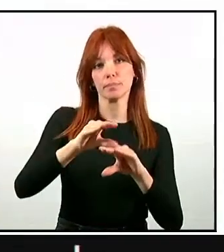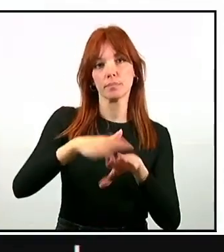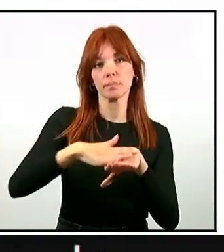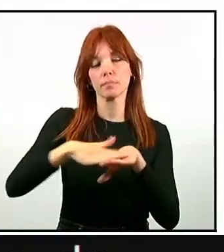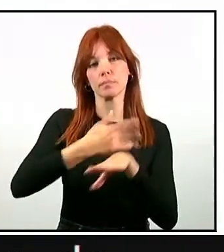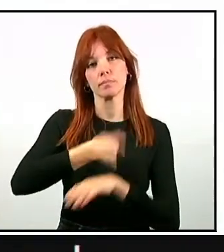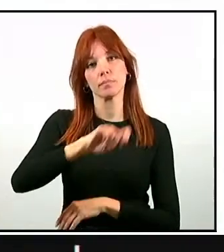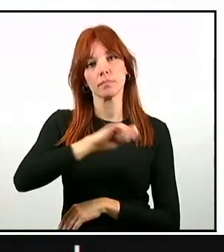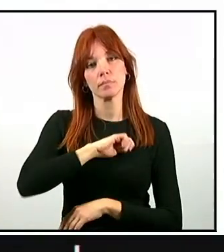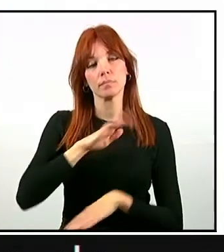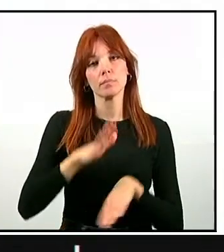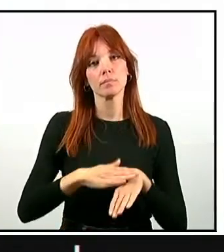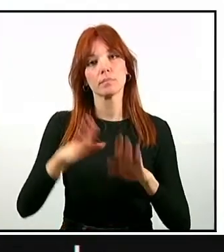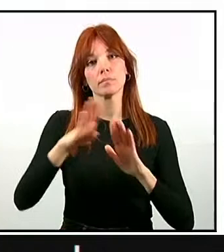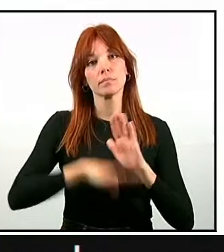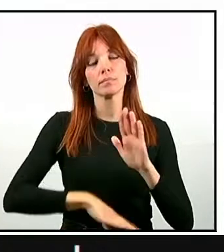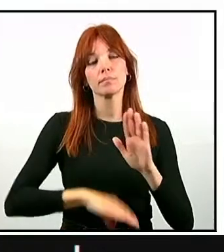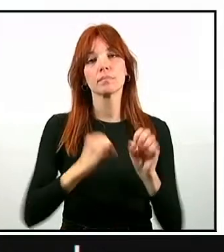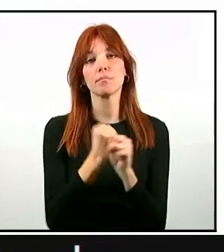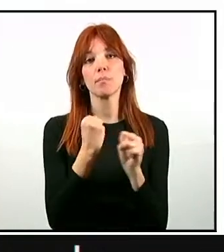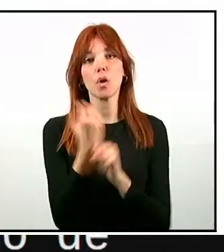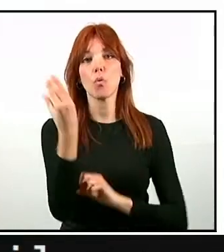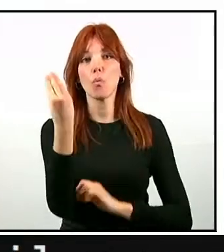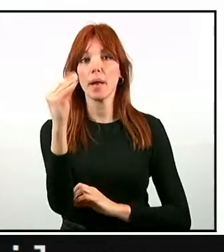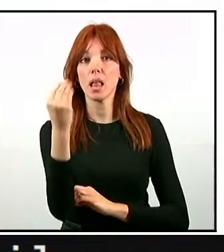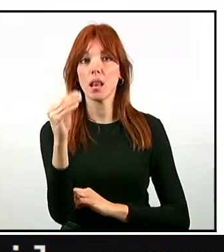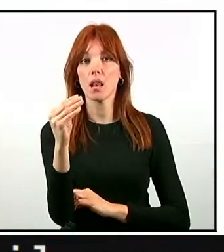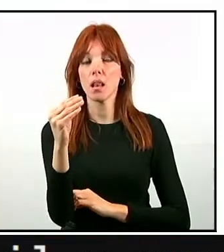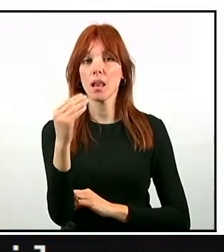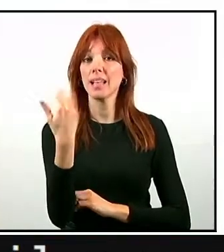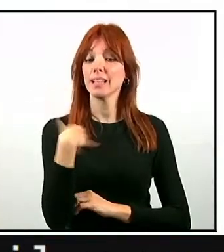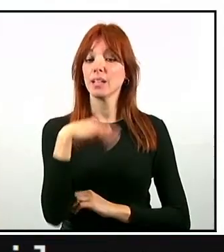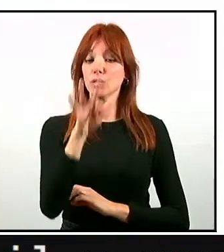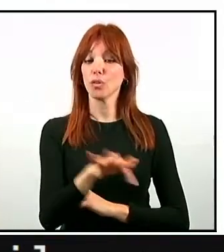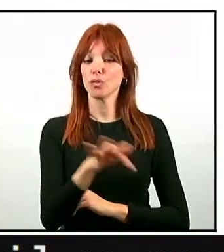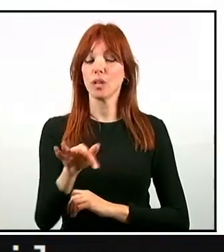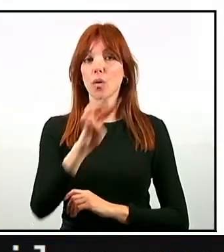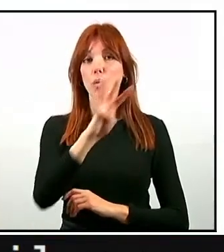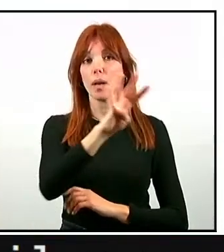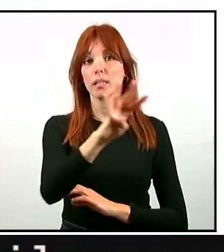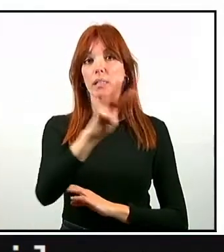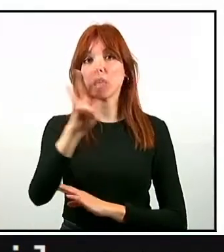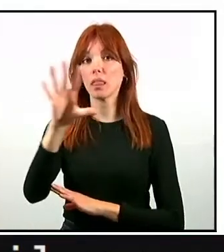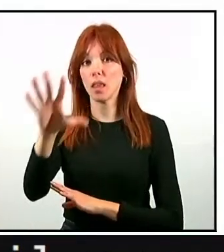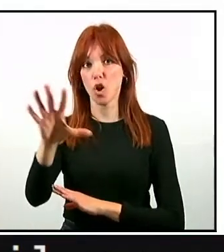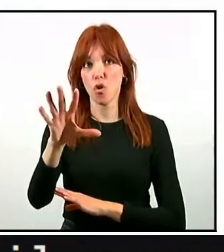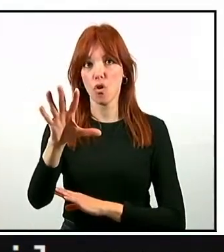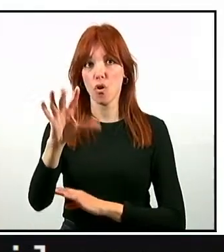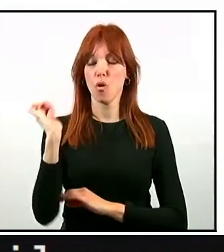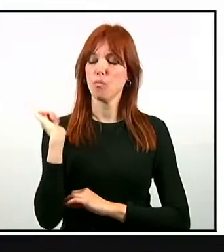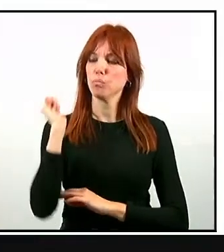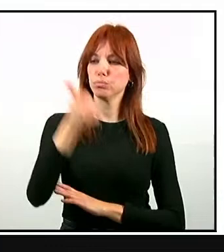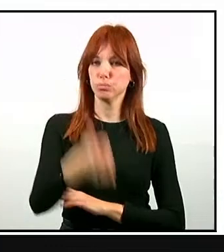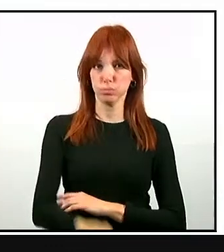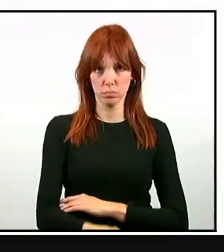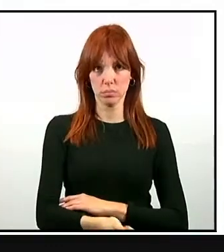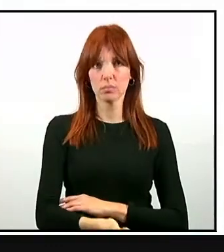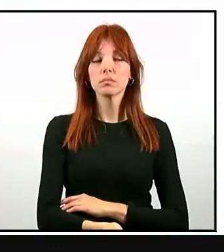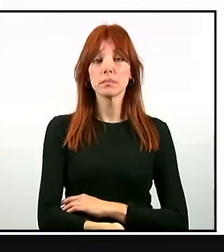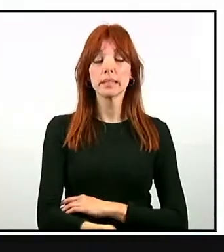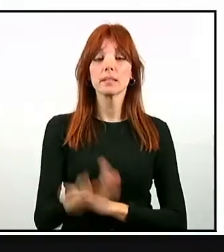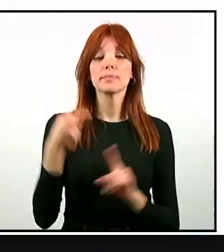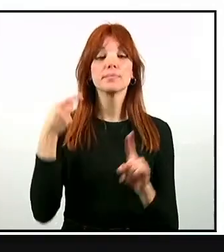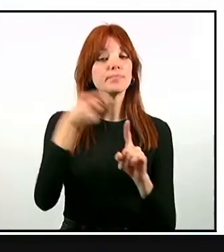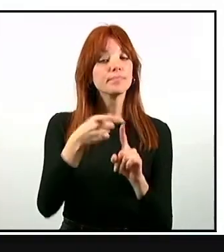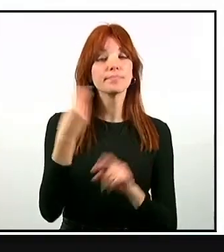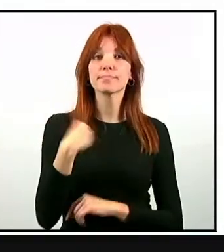este plan de empleo juvenil y que ya suman 45 en los 3 últimos años, precisamente se van a